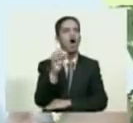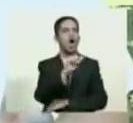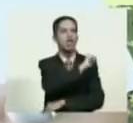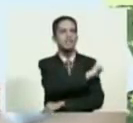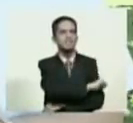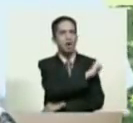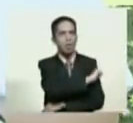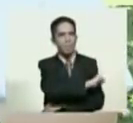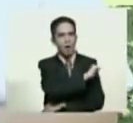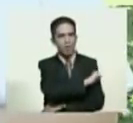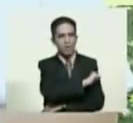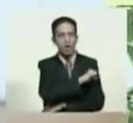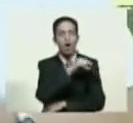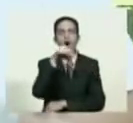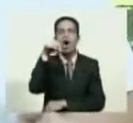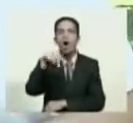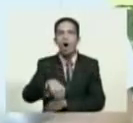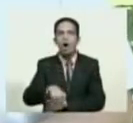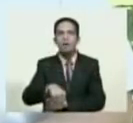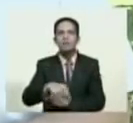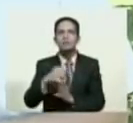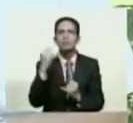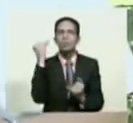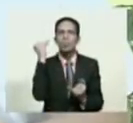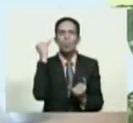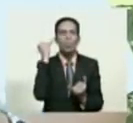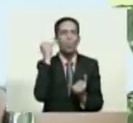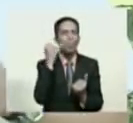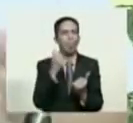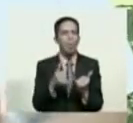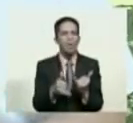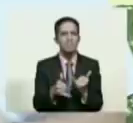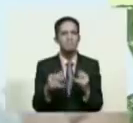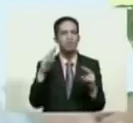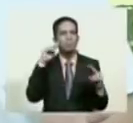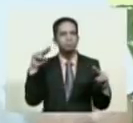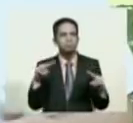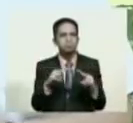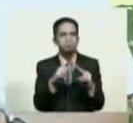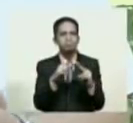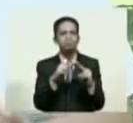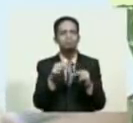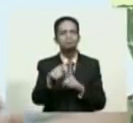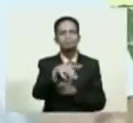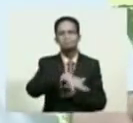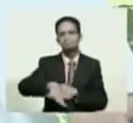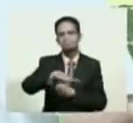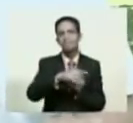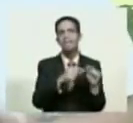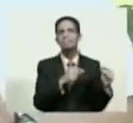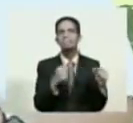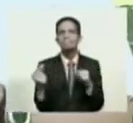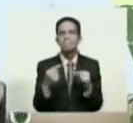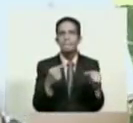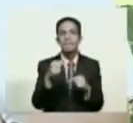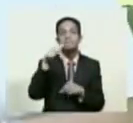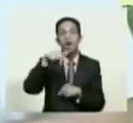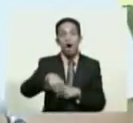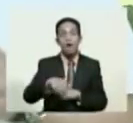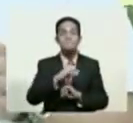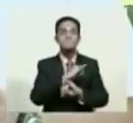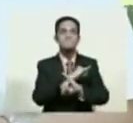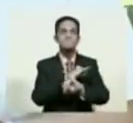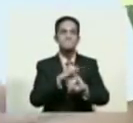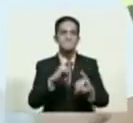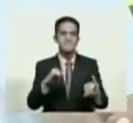ya estamos en el último camino de este importante espacio para el debate, es la clausura. Ya se han realizado